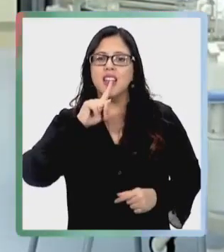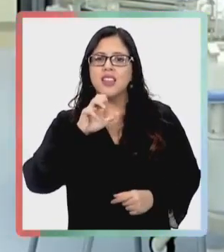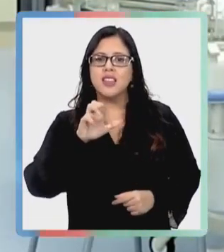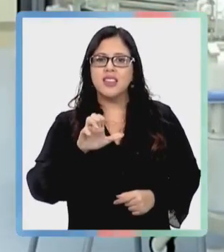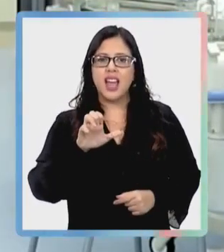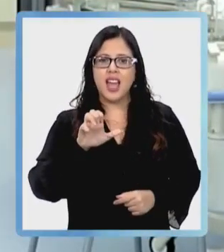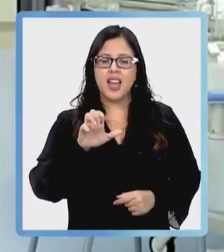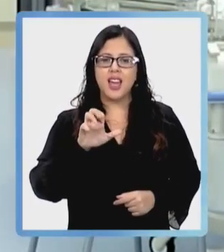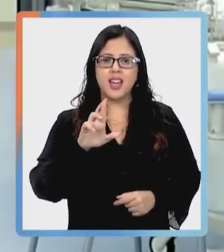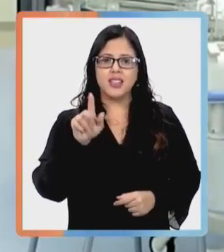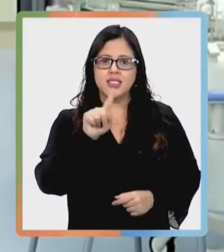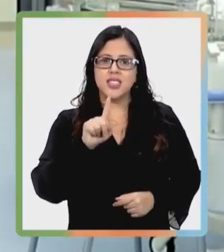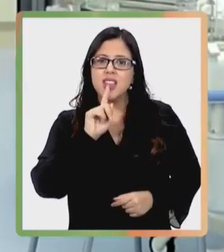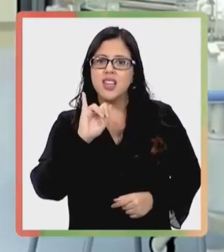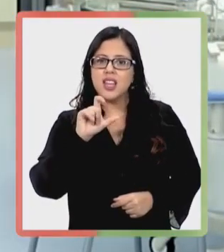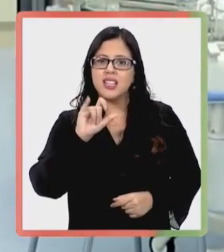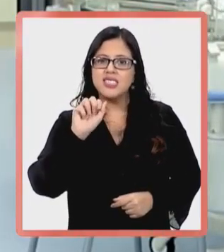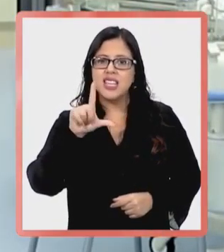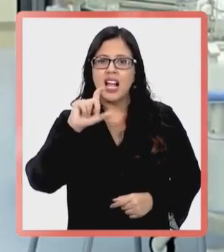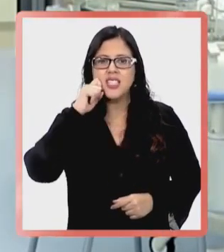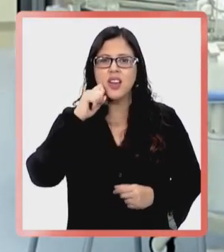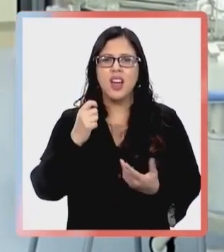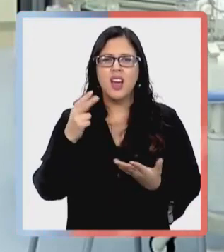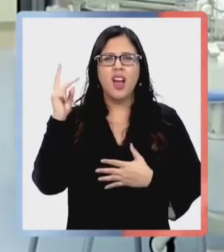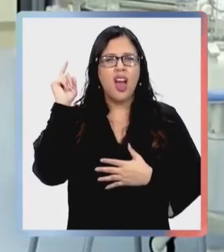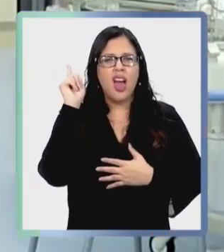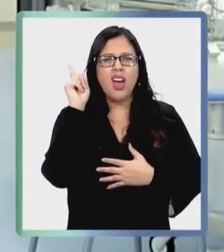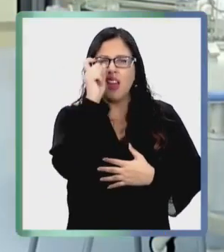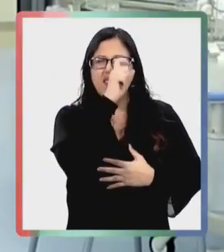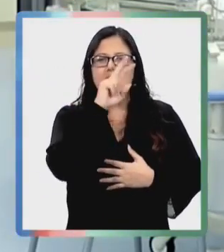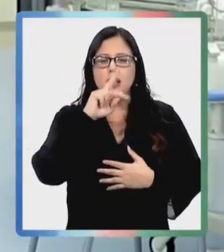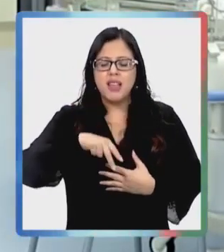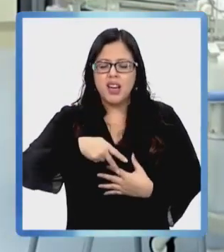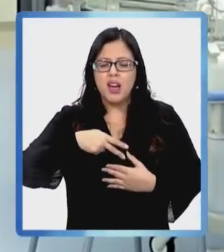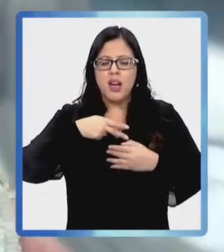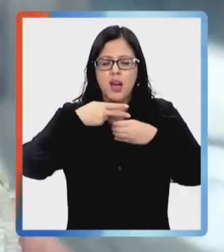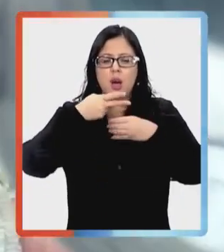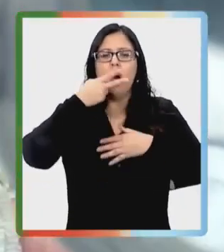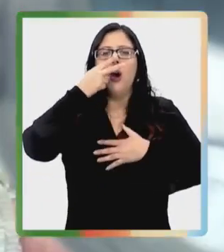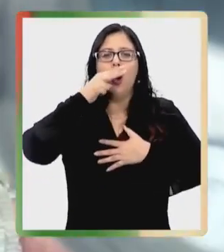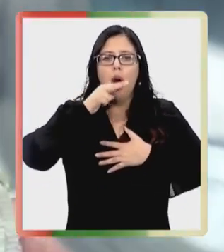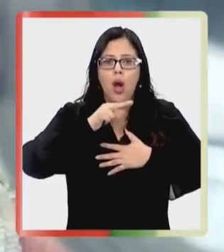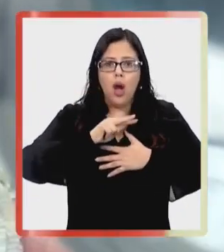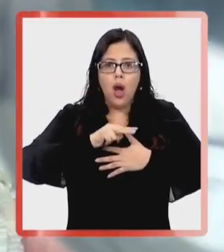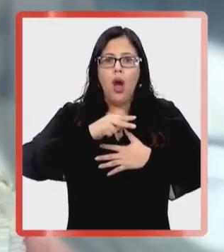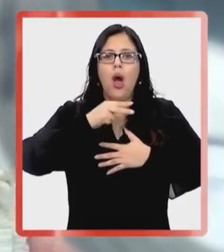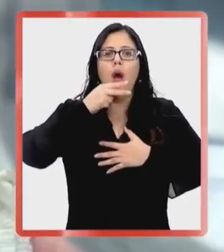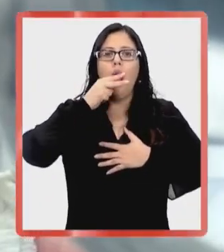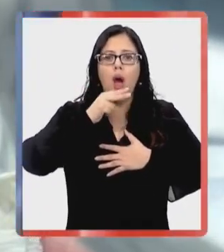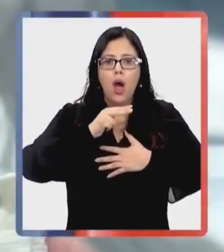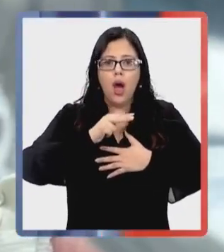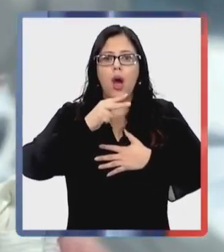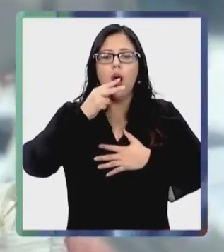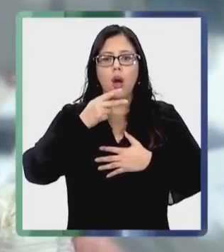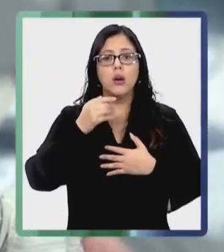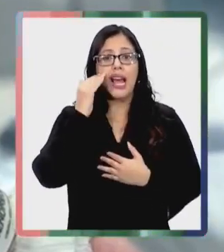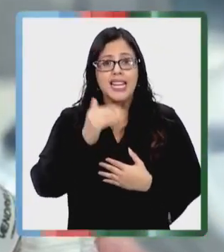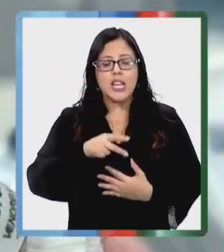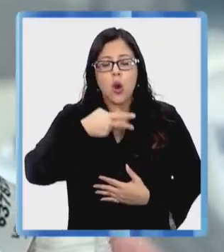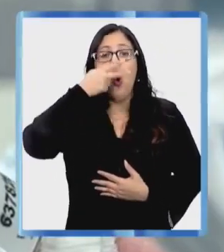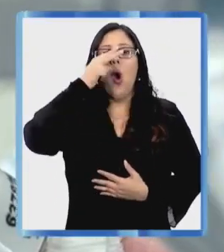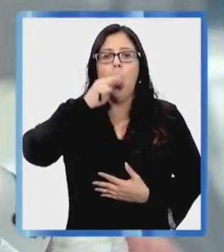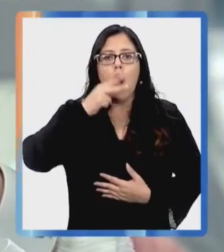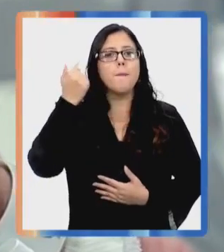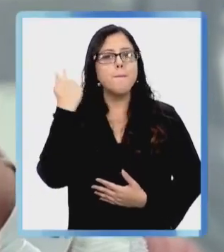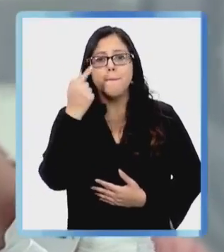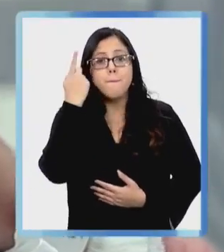virales, que dificulta mucho el transporte de oxígeno. Es decir, el niño está respirando, pero no le llega el oxígeno a la